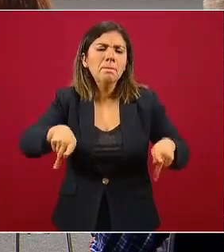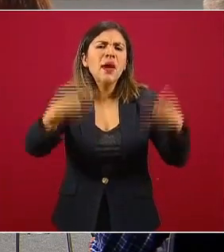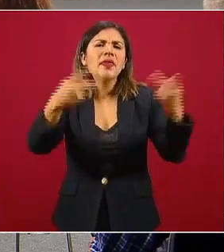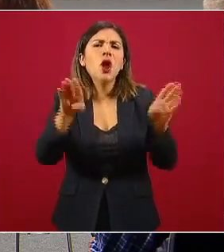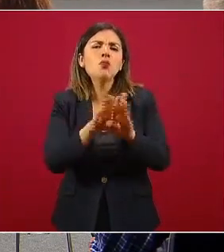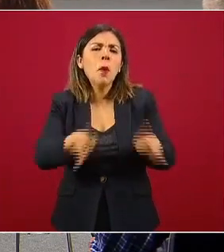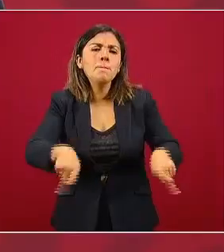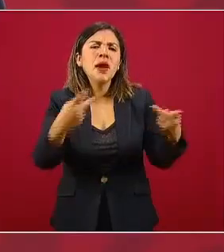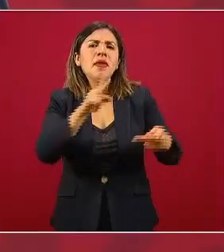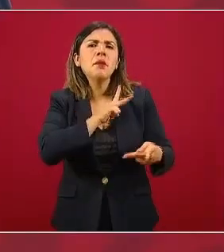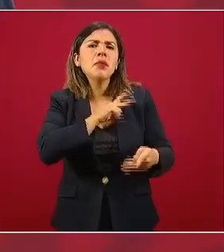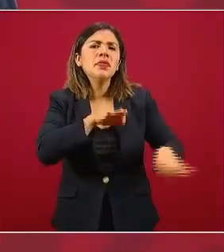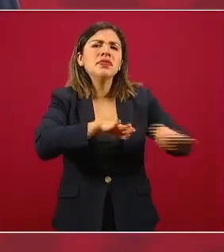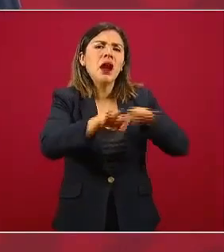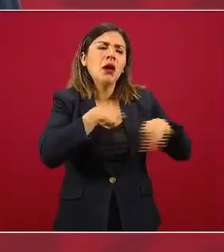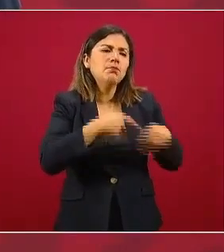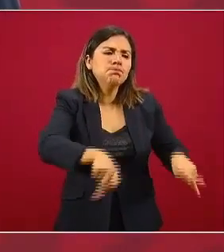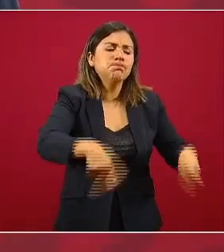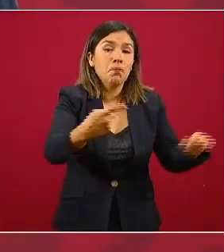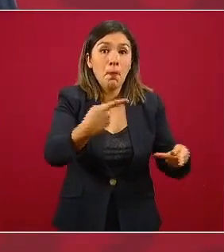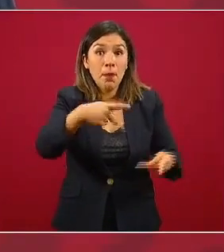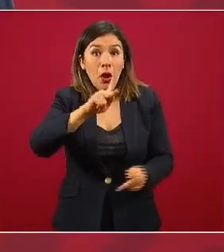trabajo, pero no su conciencia.